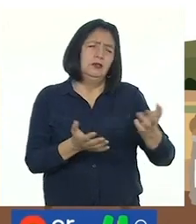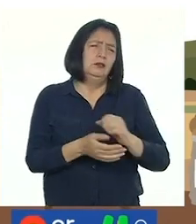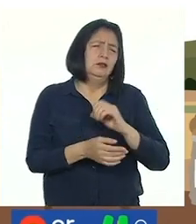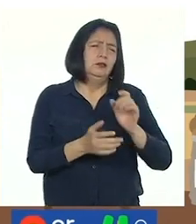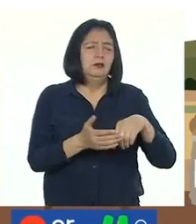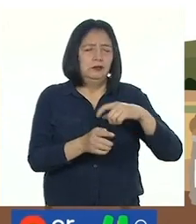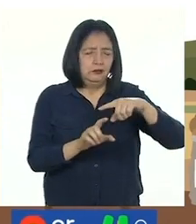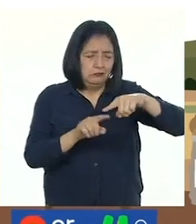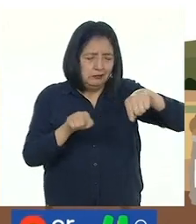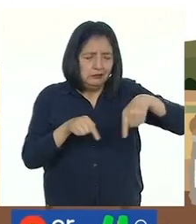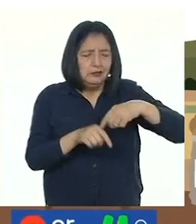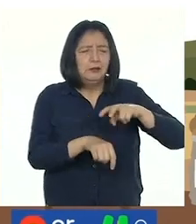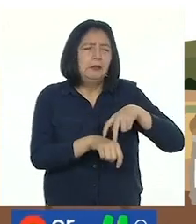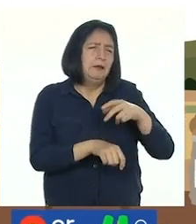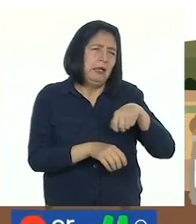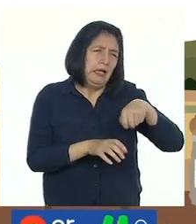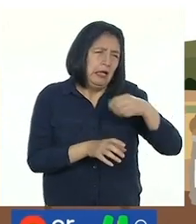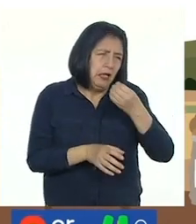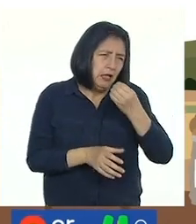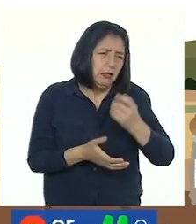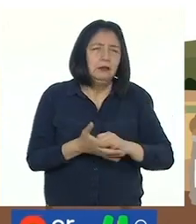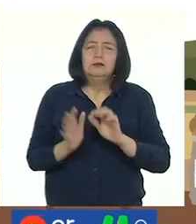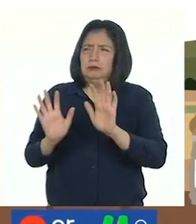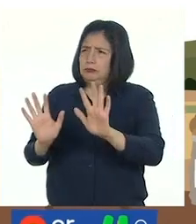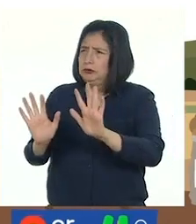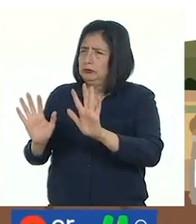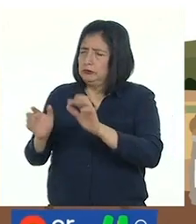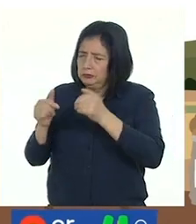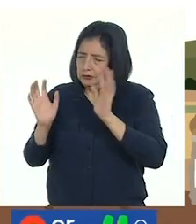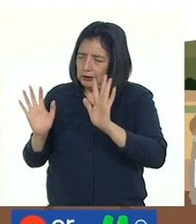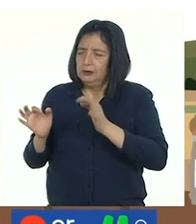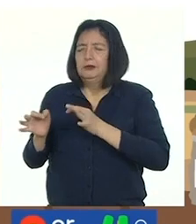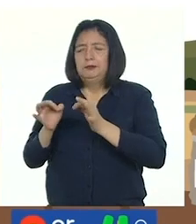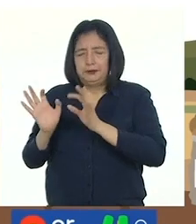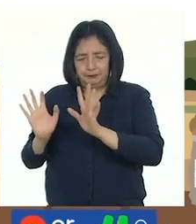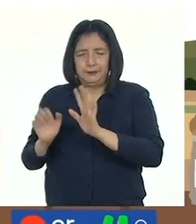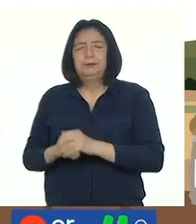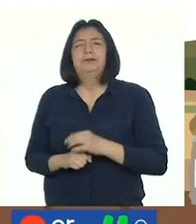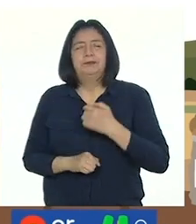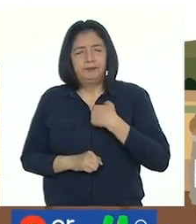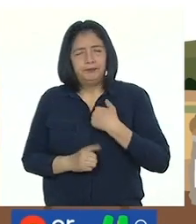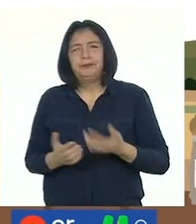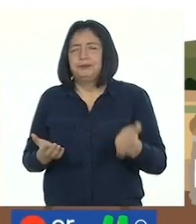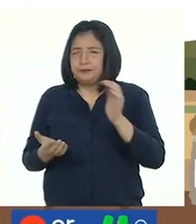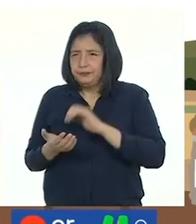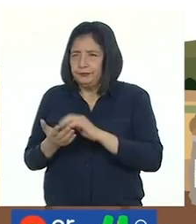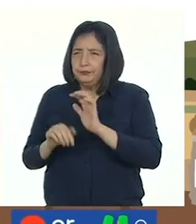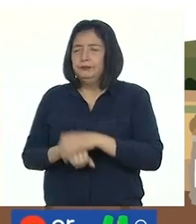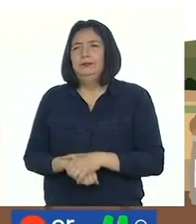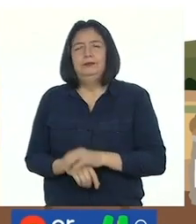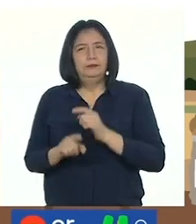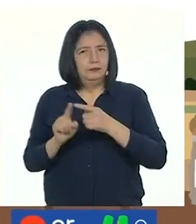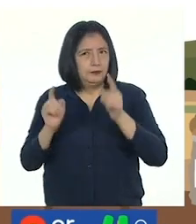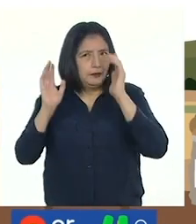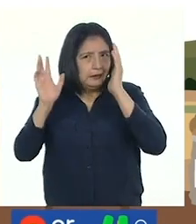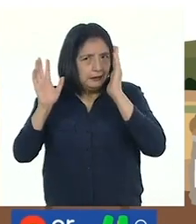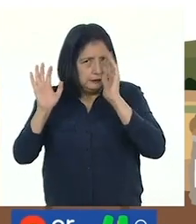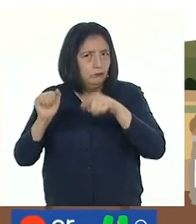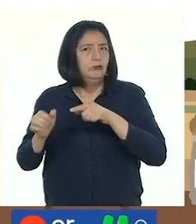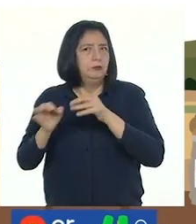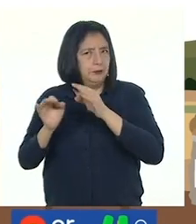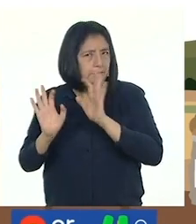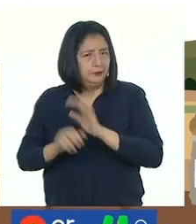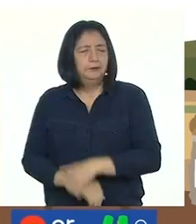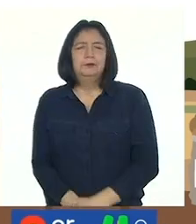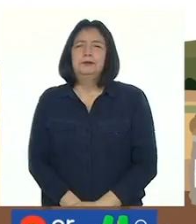los platillos a base de papa! ¡Silencio! Está bien, lo haré una vez más. Pero muy atentos con